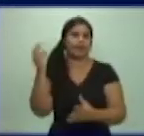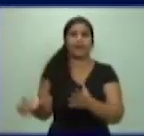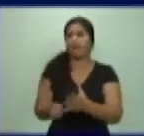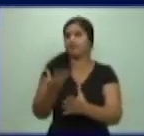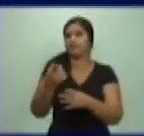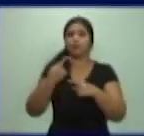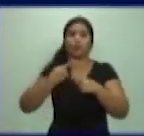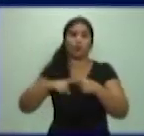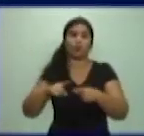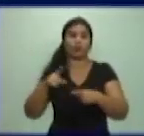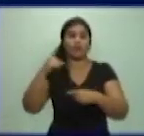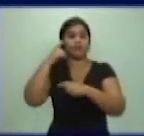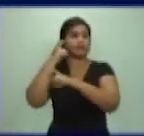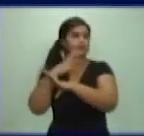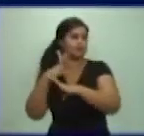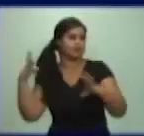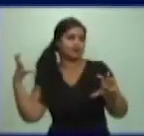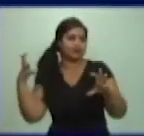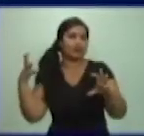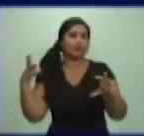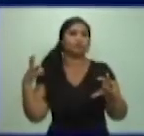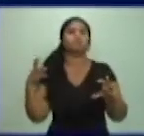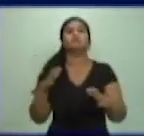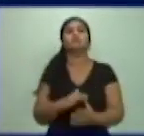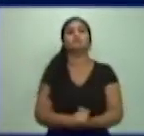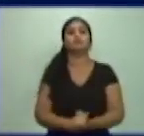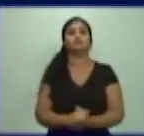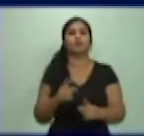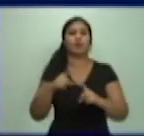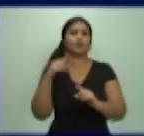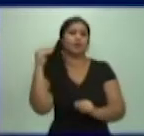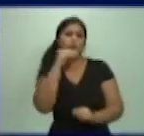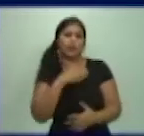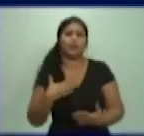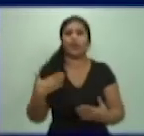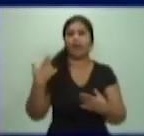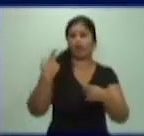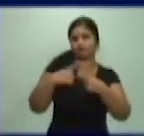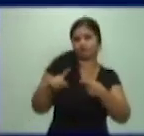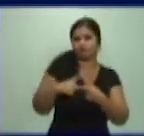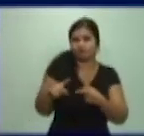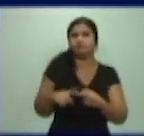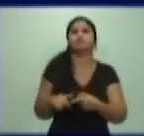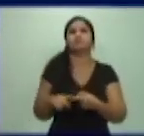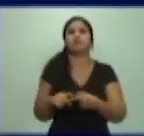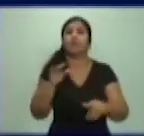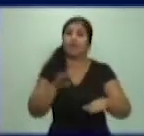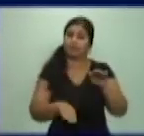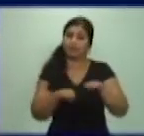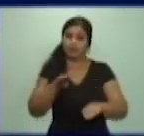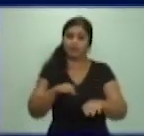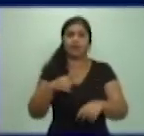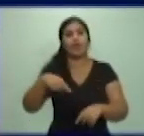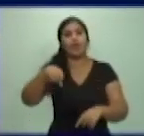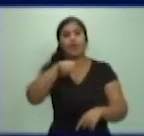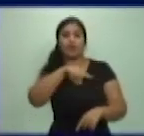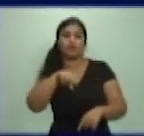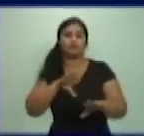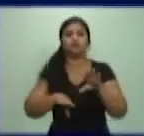grupo de definiciones, no necesariamente tiene que hablar de un adelanto de la ciencia, porque a veces usted no